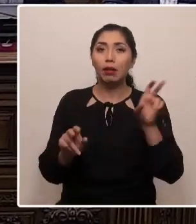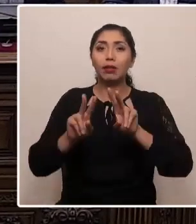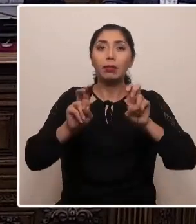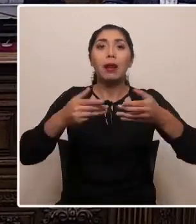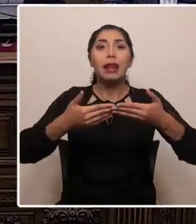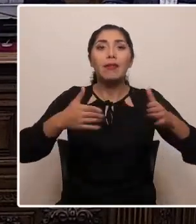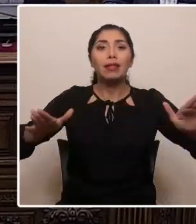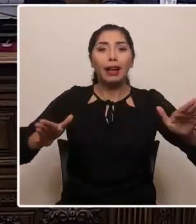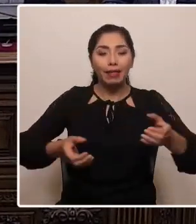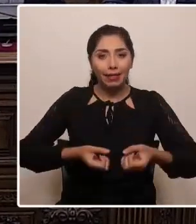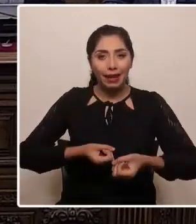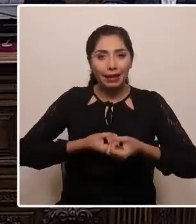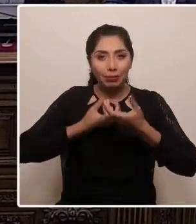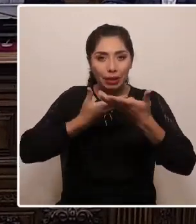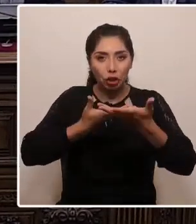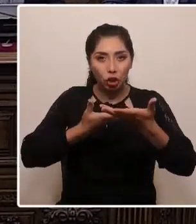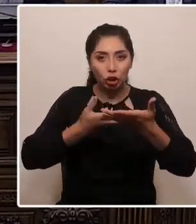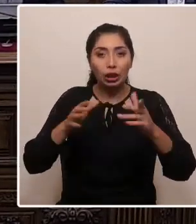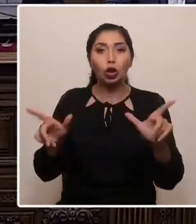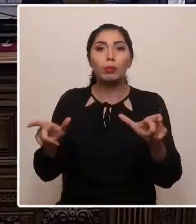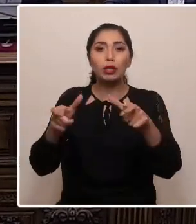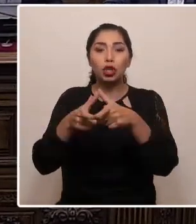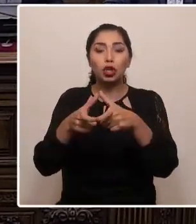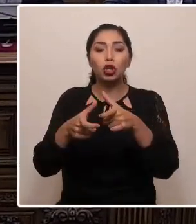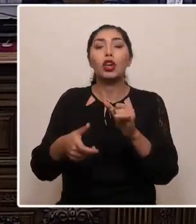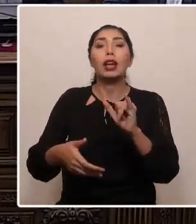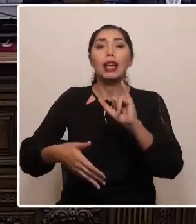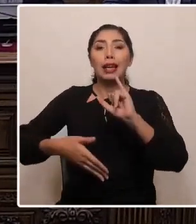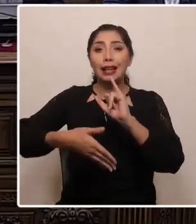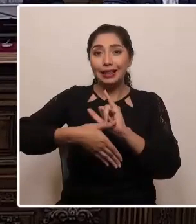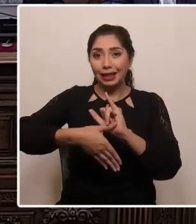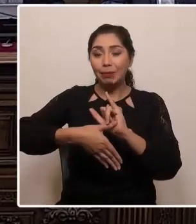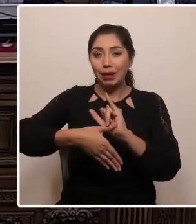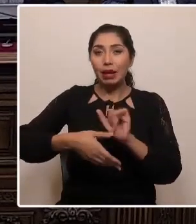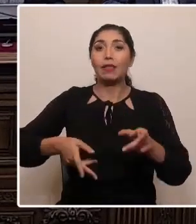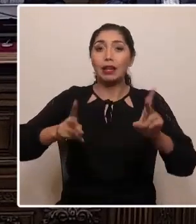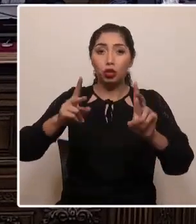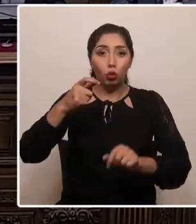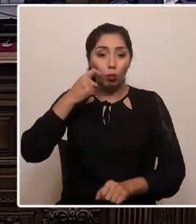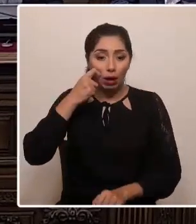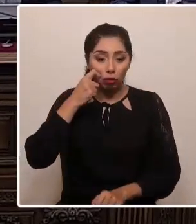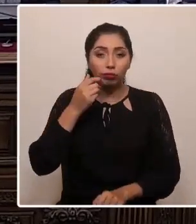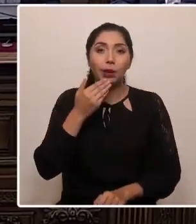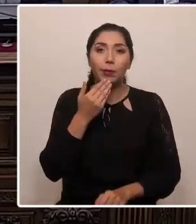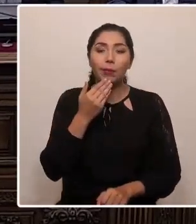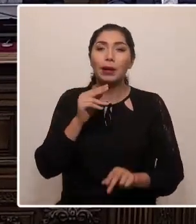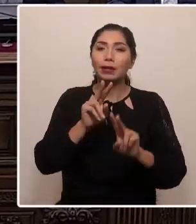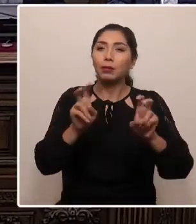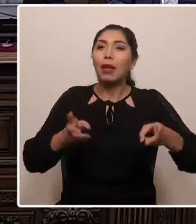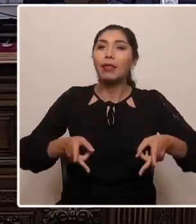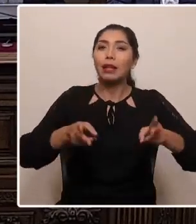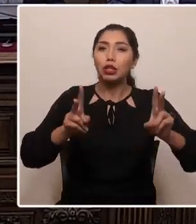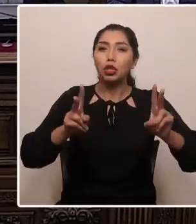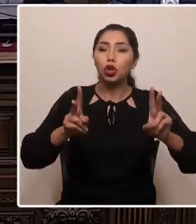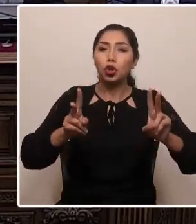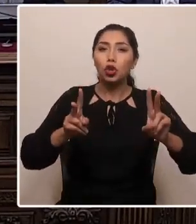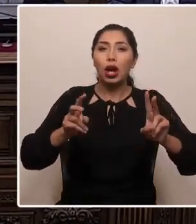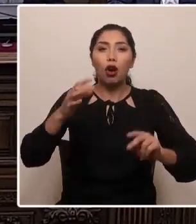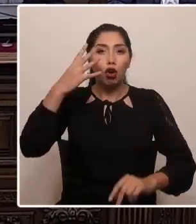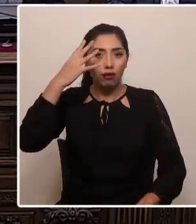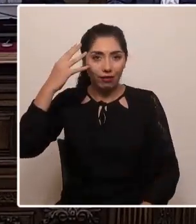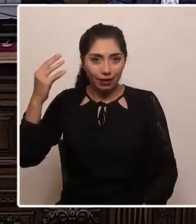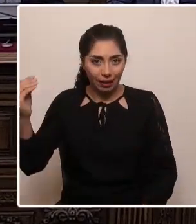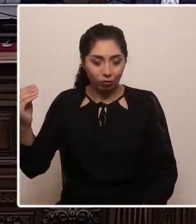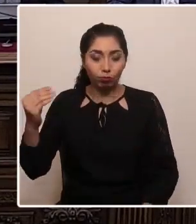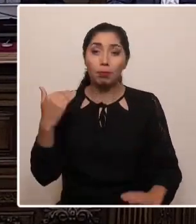Expresión de la Comisión Interamericana de Derechos Humanos en relación con el derecho al olvido. Se remite a la Comisión sobre Derechos